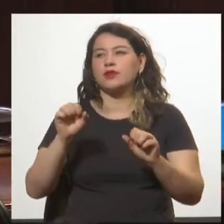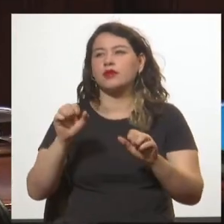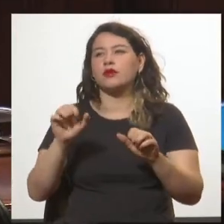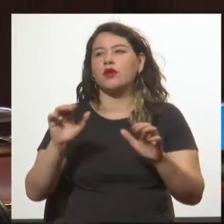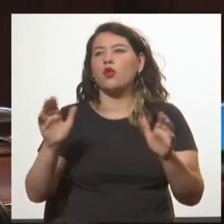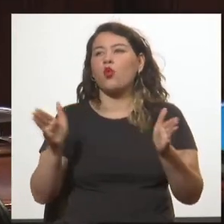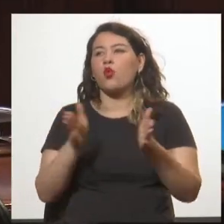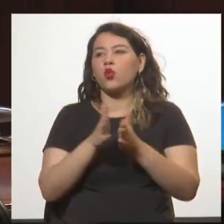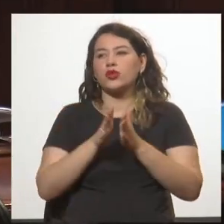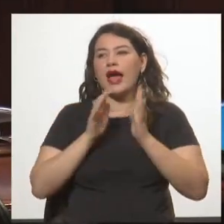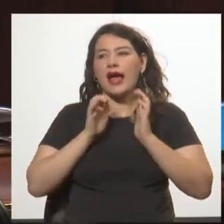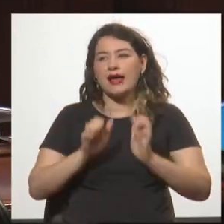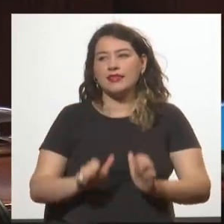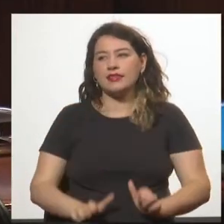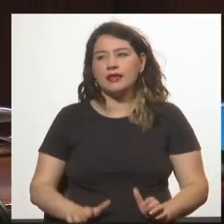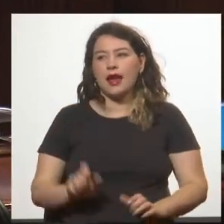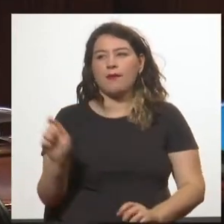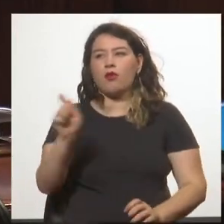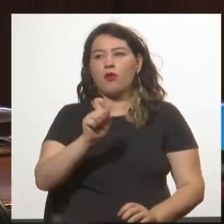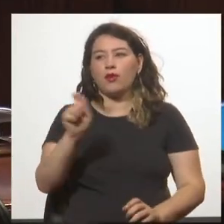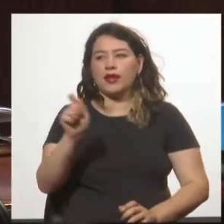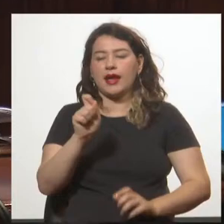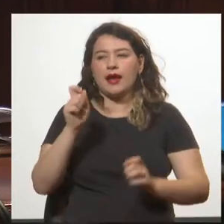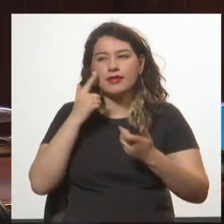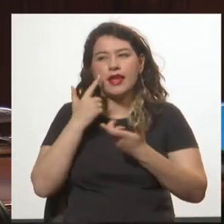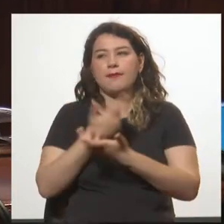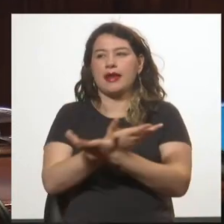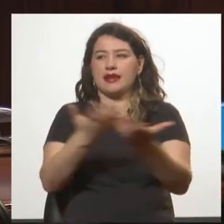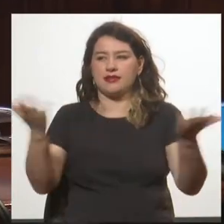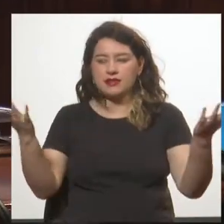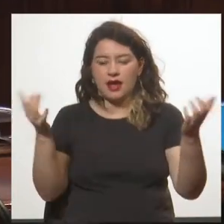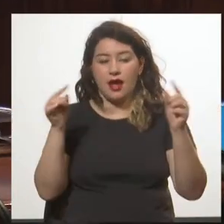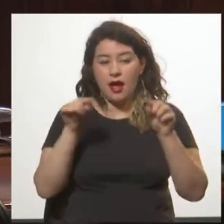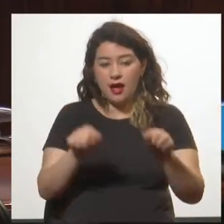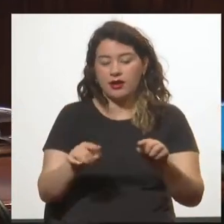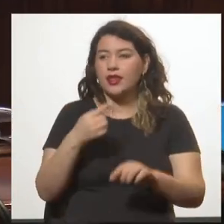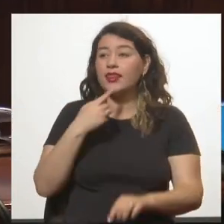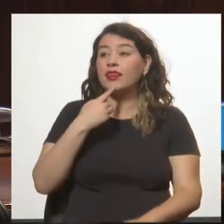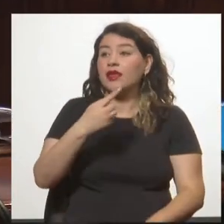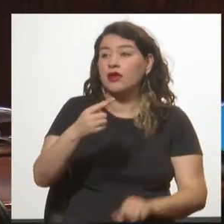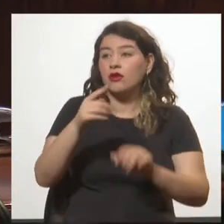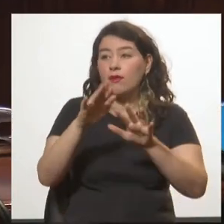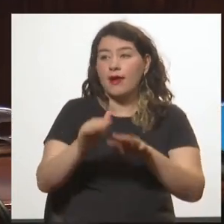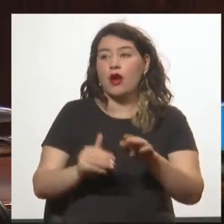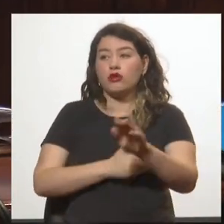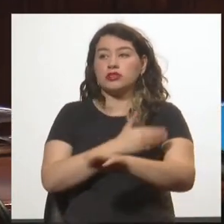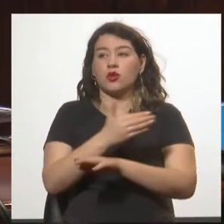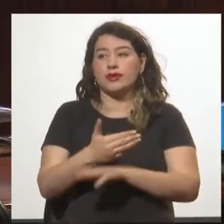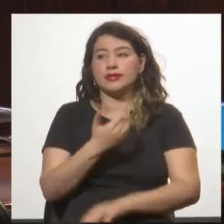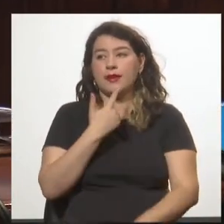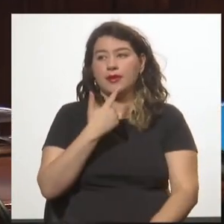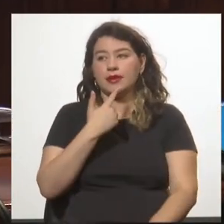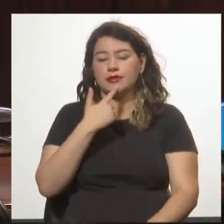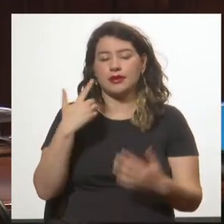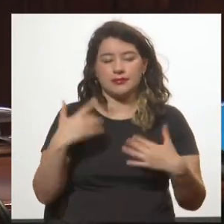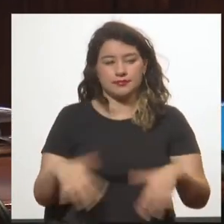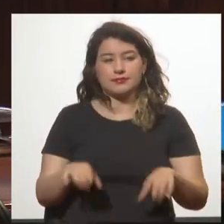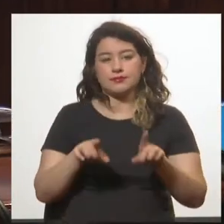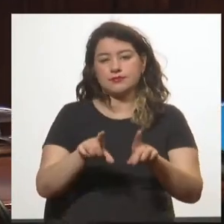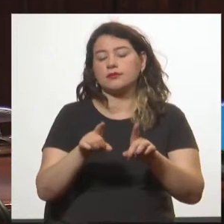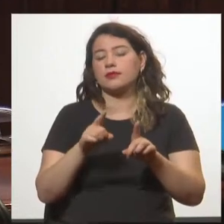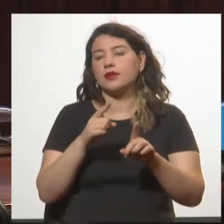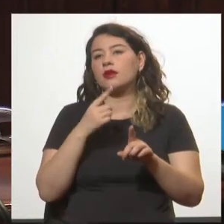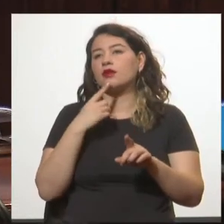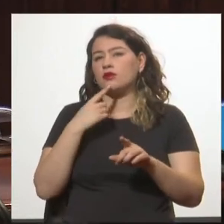de ética pública y transparencia de transparencia y ética pública y sobre todo sus consecuencias políticas un